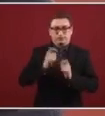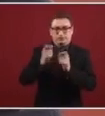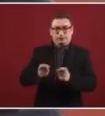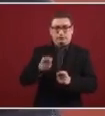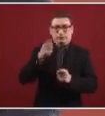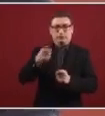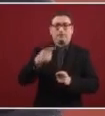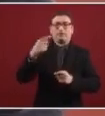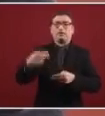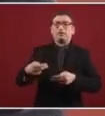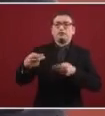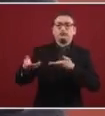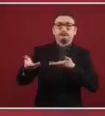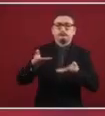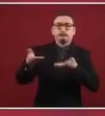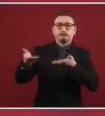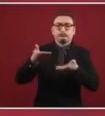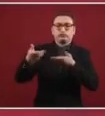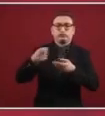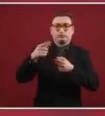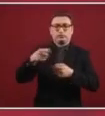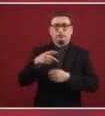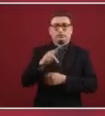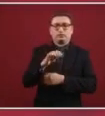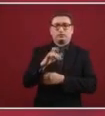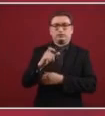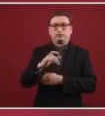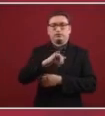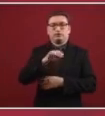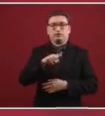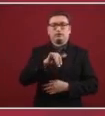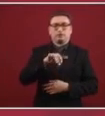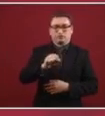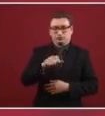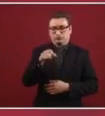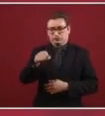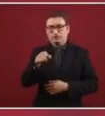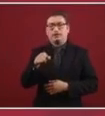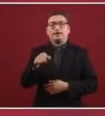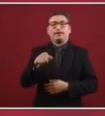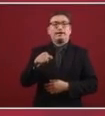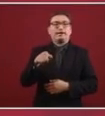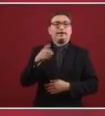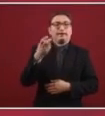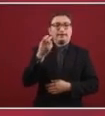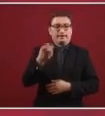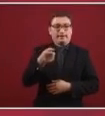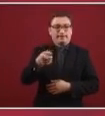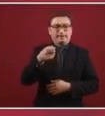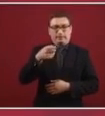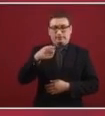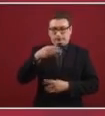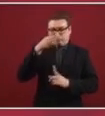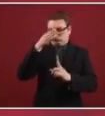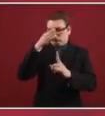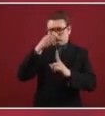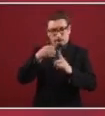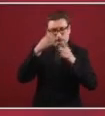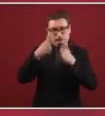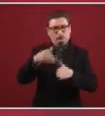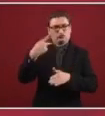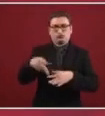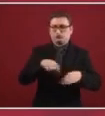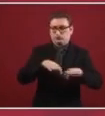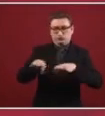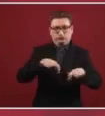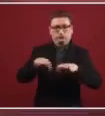negociación sobre el tratado, Jesús Seade. Él está dedicado